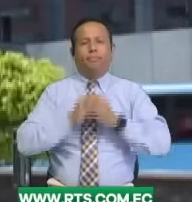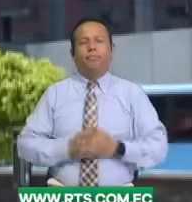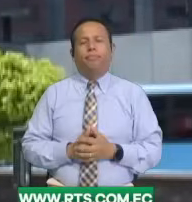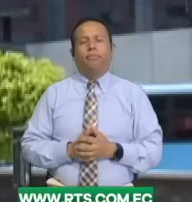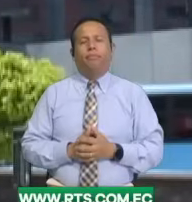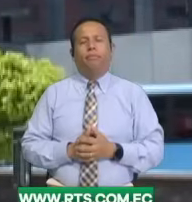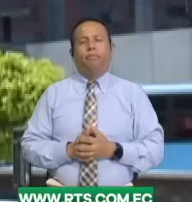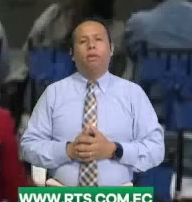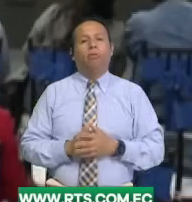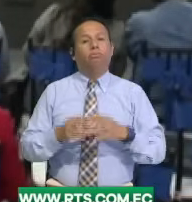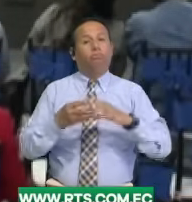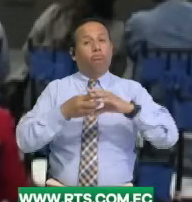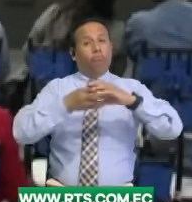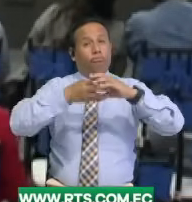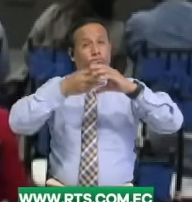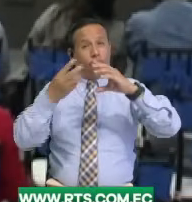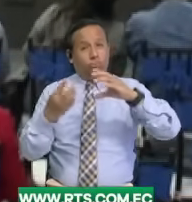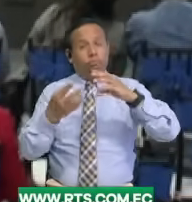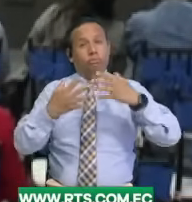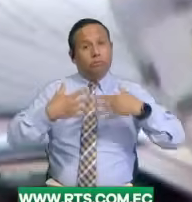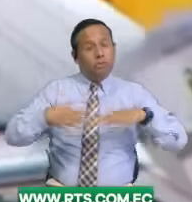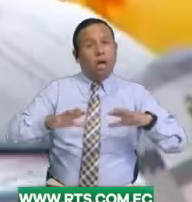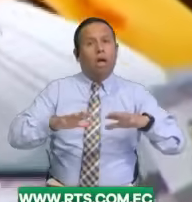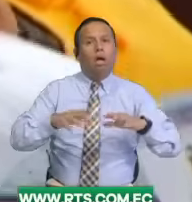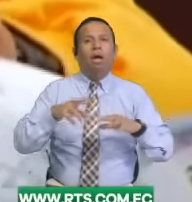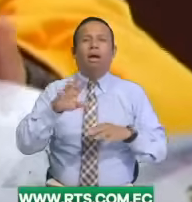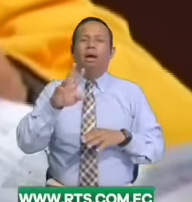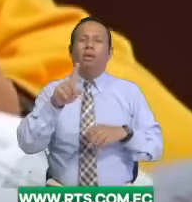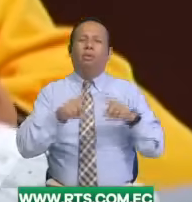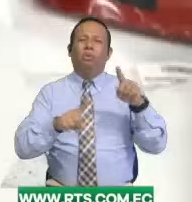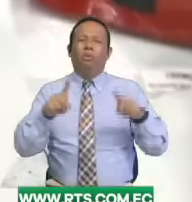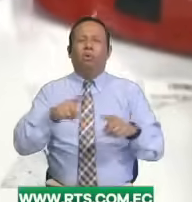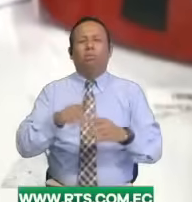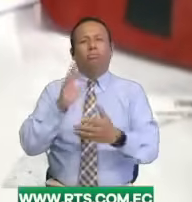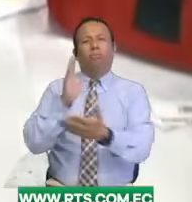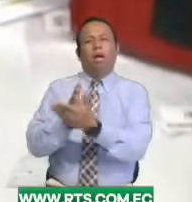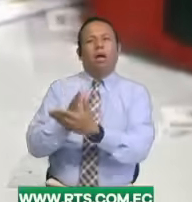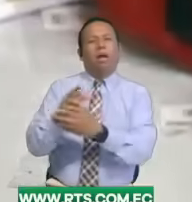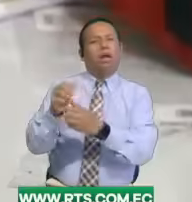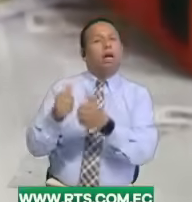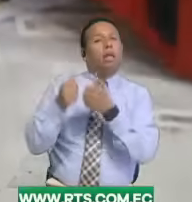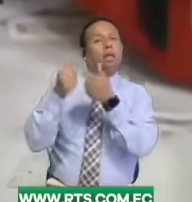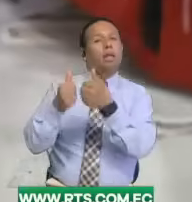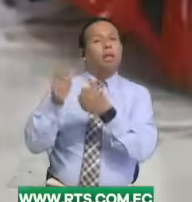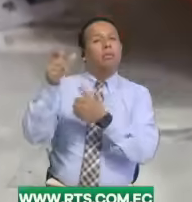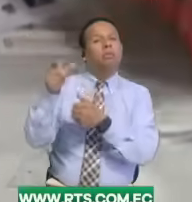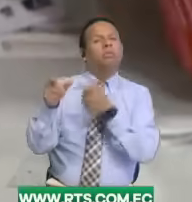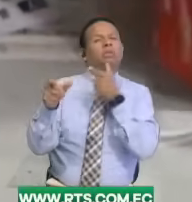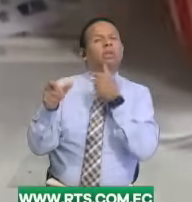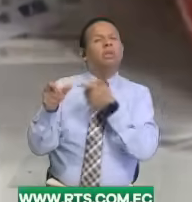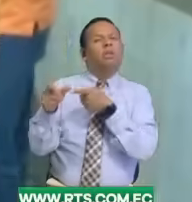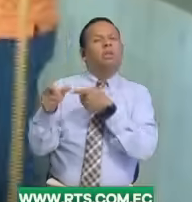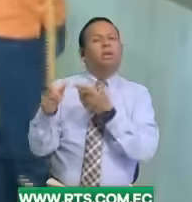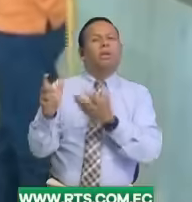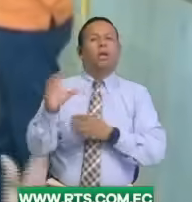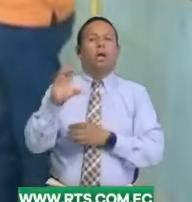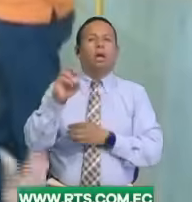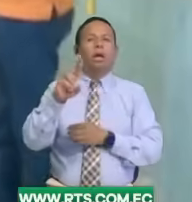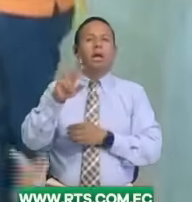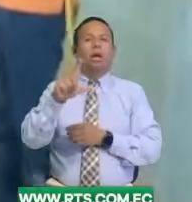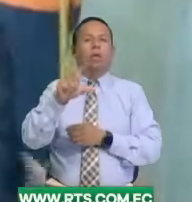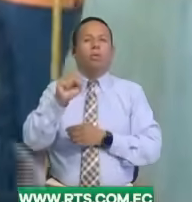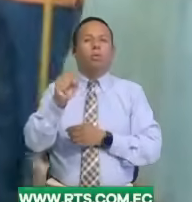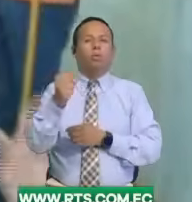El Pleno del Consejo Nacional Electoral negó el recurso de objeción presentado en contra del candidato presidencial por la Izquierda Democrática, Carlos